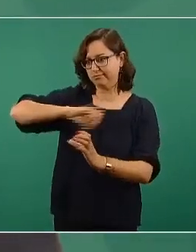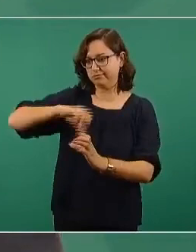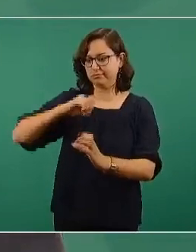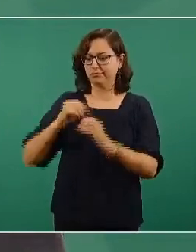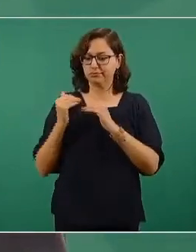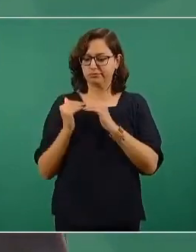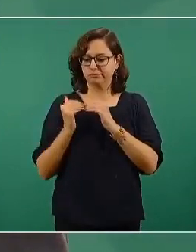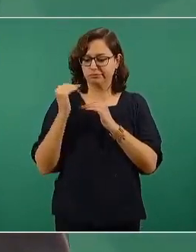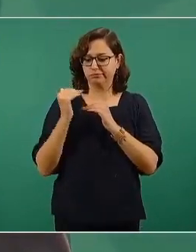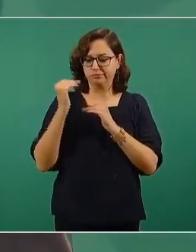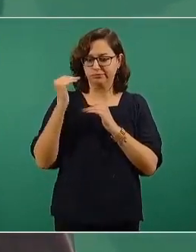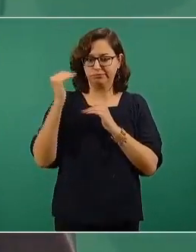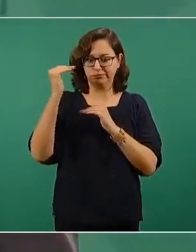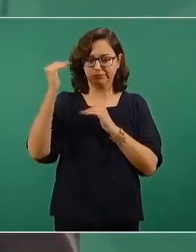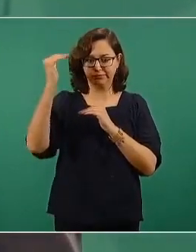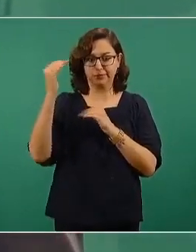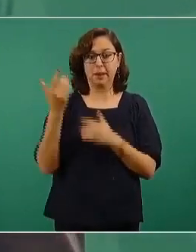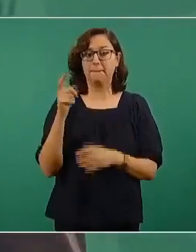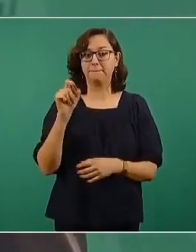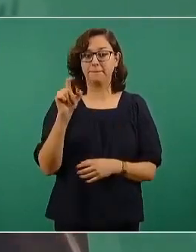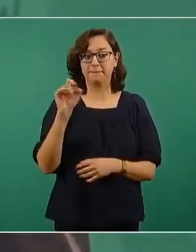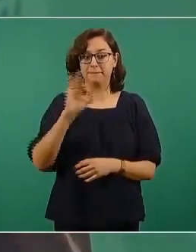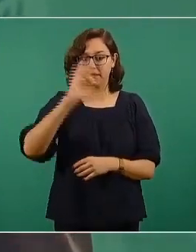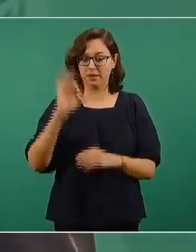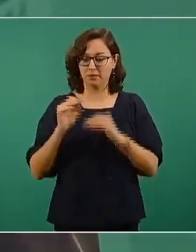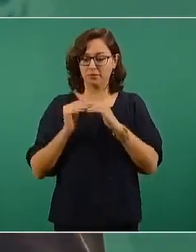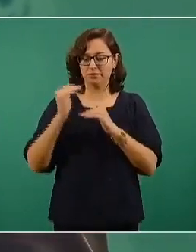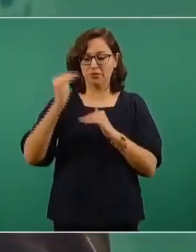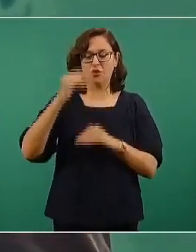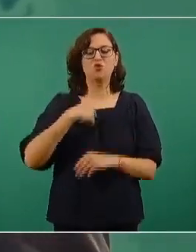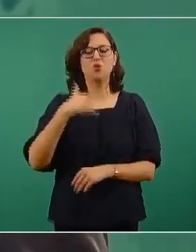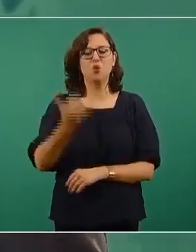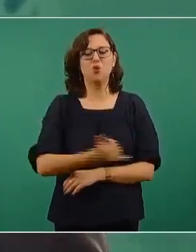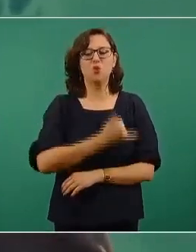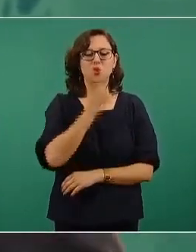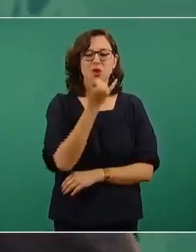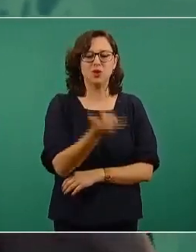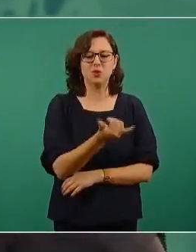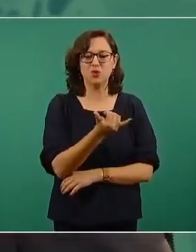el monto de remesas en 20%. No,